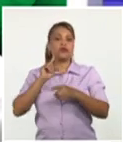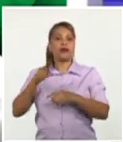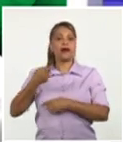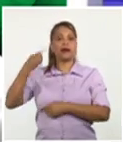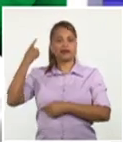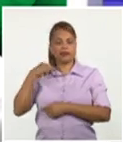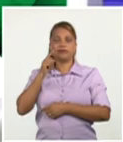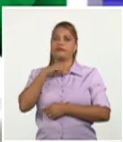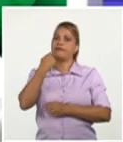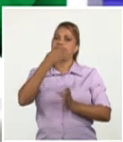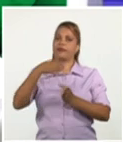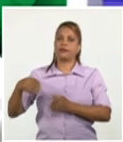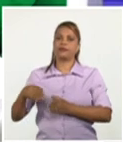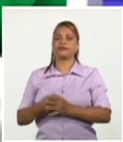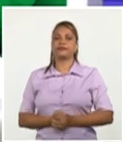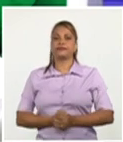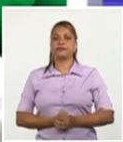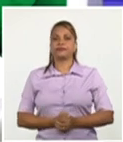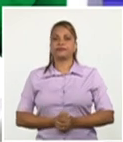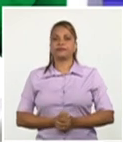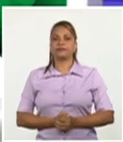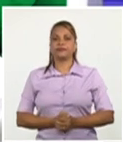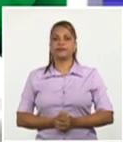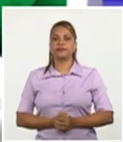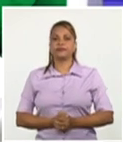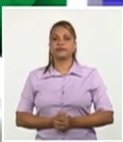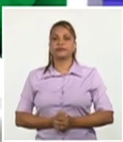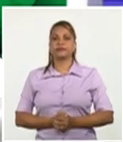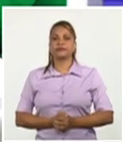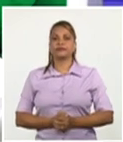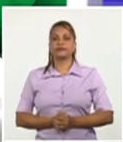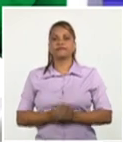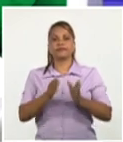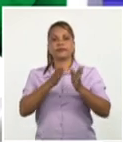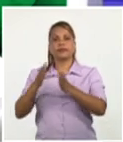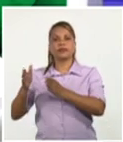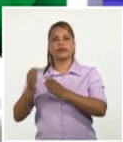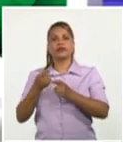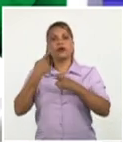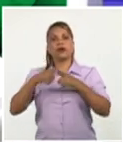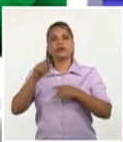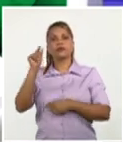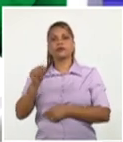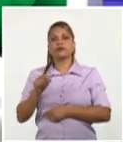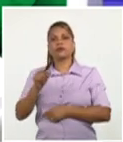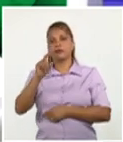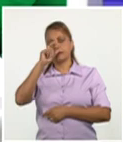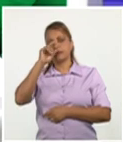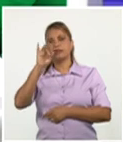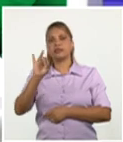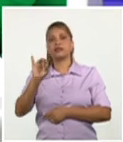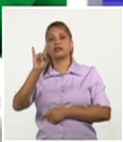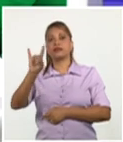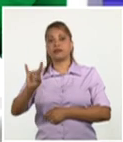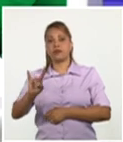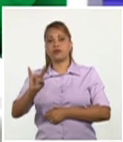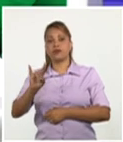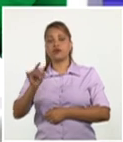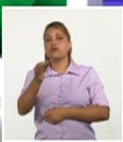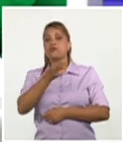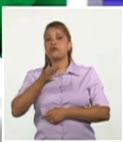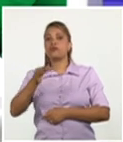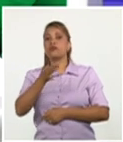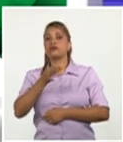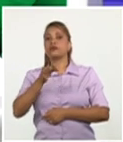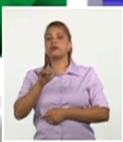la paciente fallece. Fallece un paciente de 79 años de edad del municipio Boyeros, aquí en la